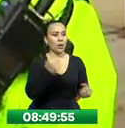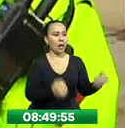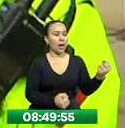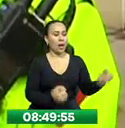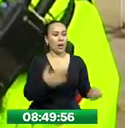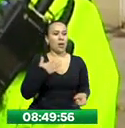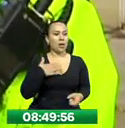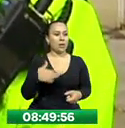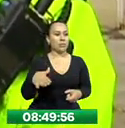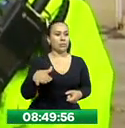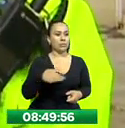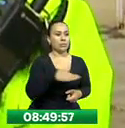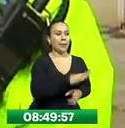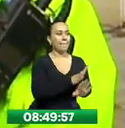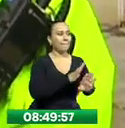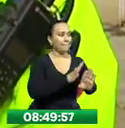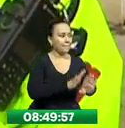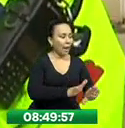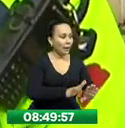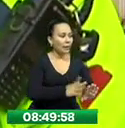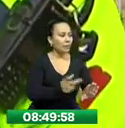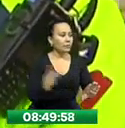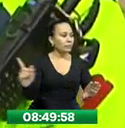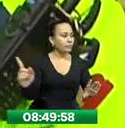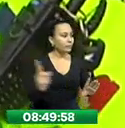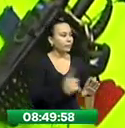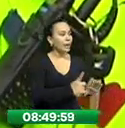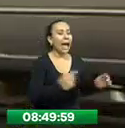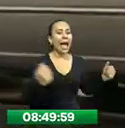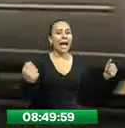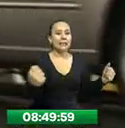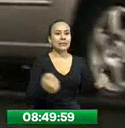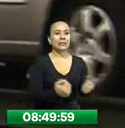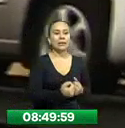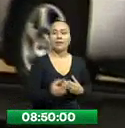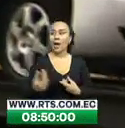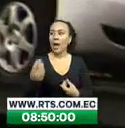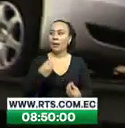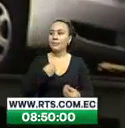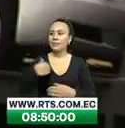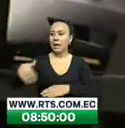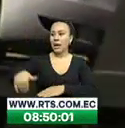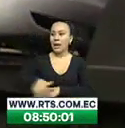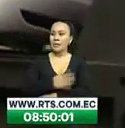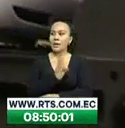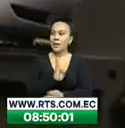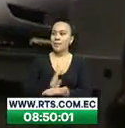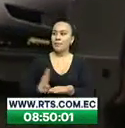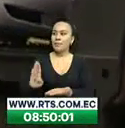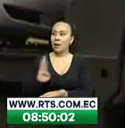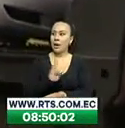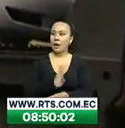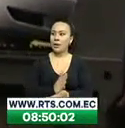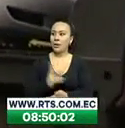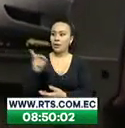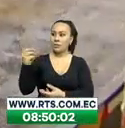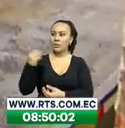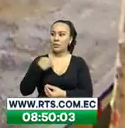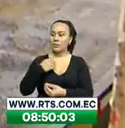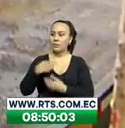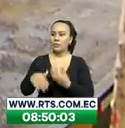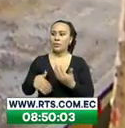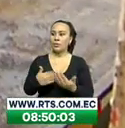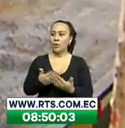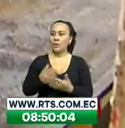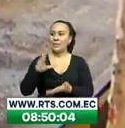es la señal de paren, provocando lo que es el accidente de tránsito. Ocurrió en el barrio de las calles Fray Vacas Galindo y Villavicencio, en el